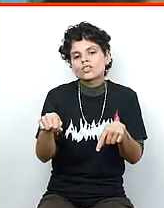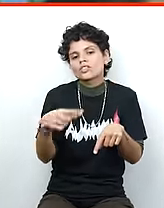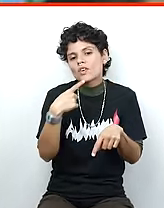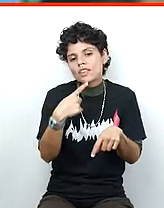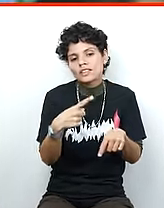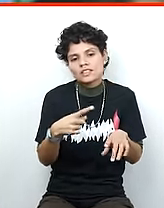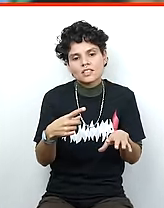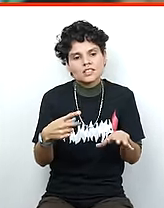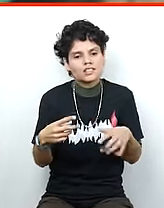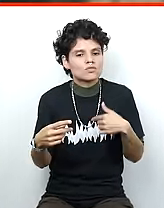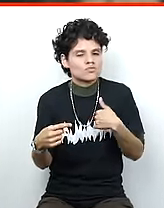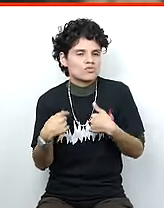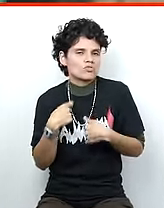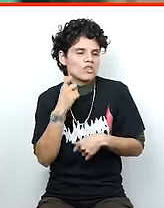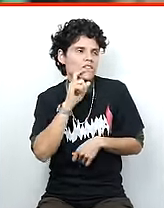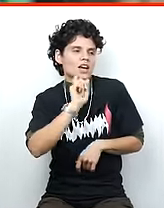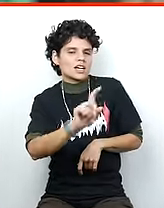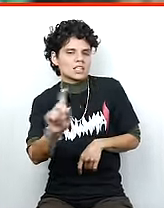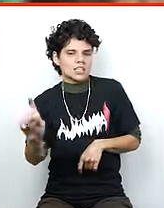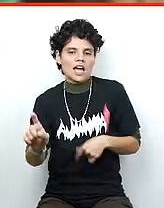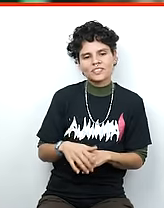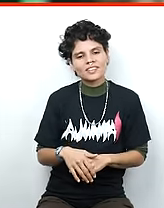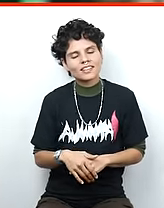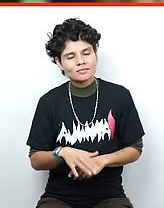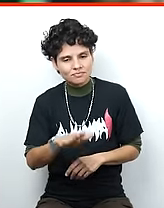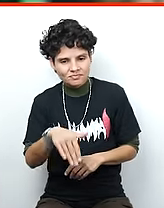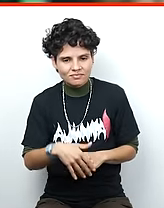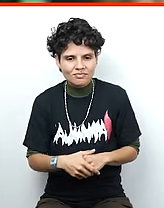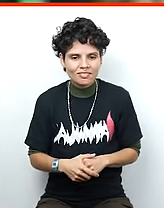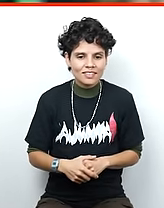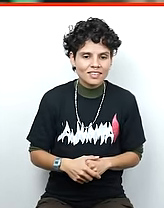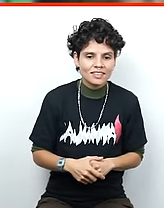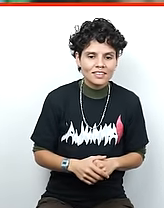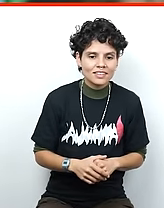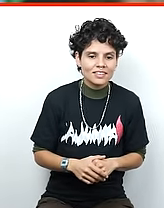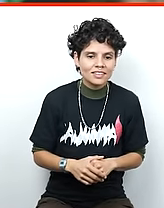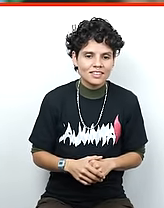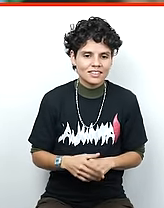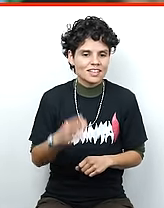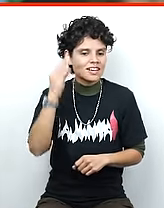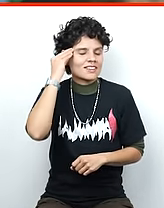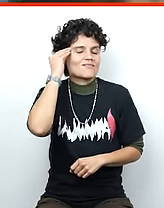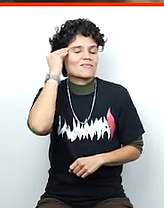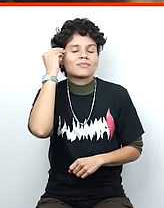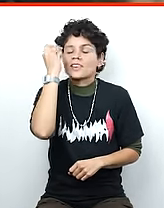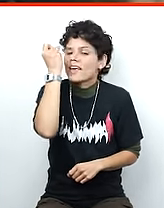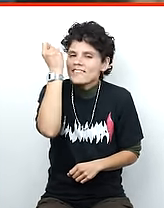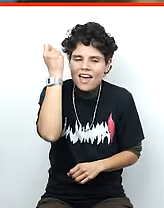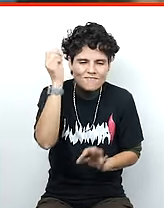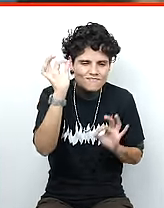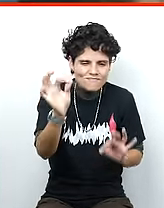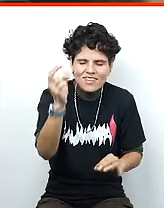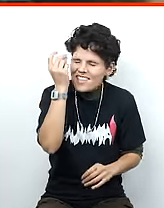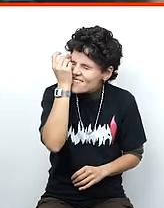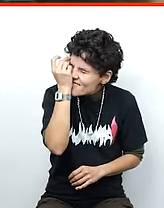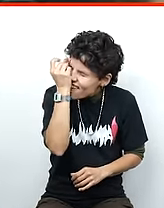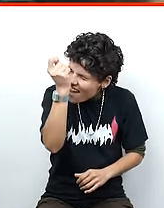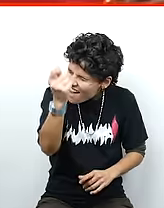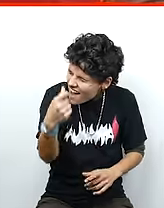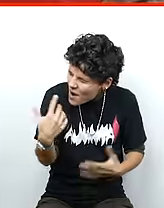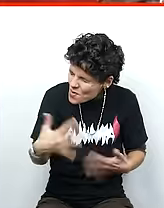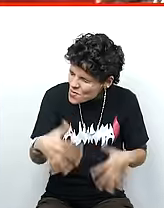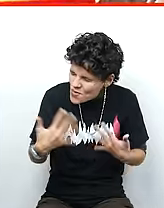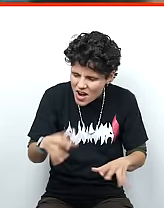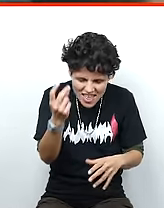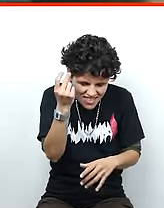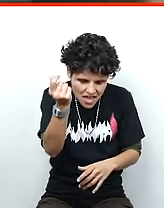Ah. Porque no soy hater. Dijo, oye, che, tengo una idea genial. Brillante, dijo.